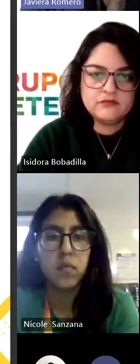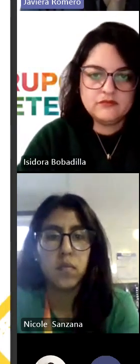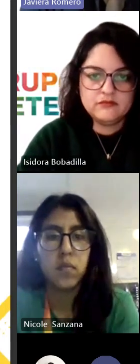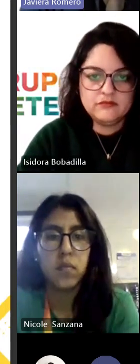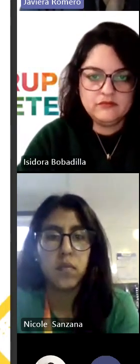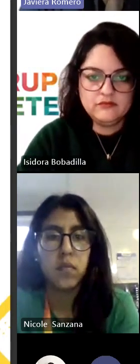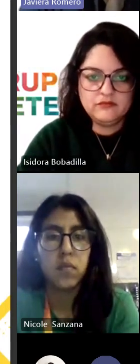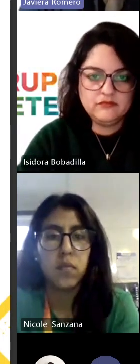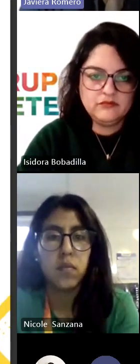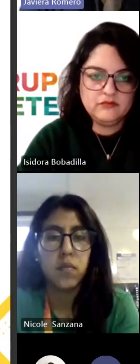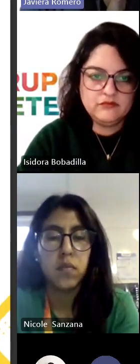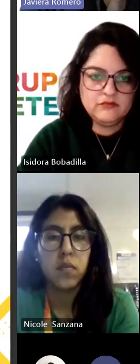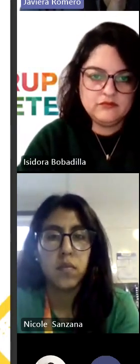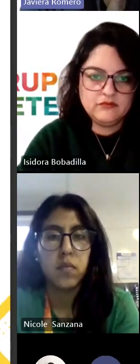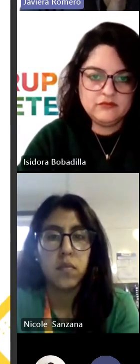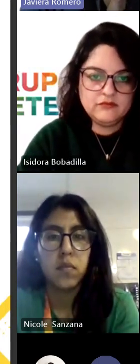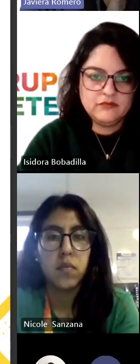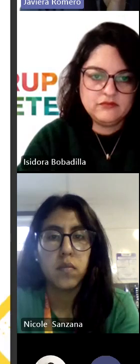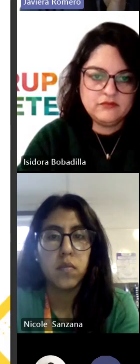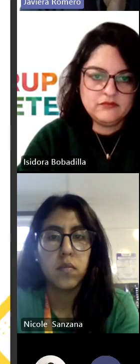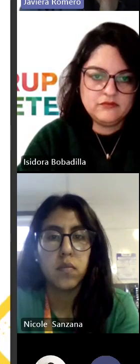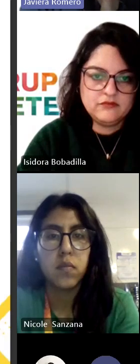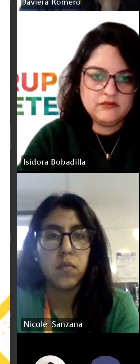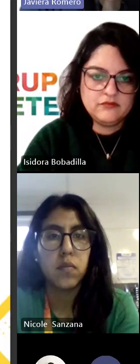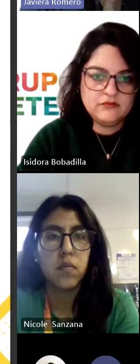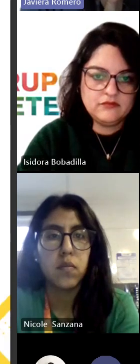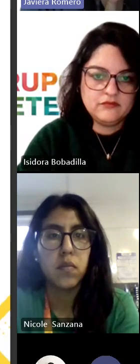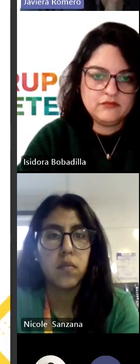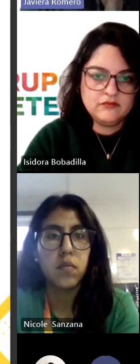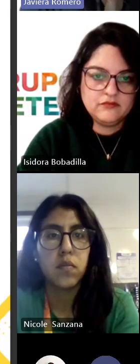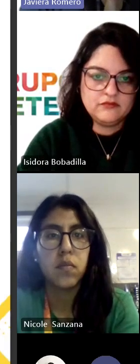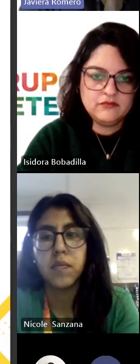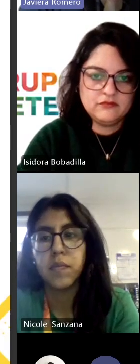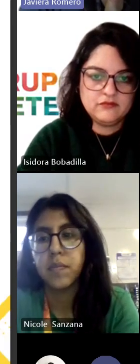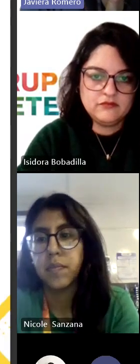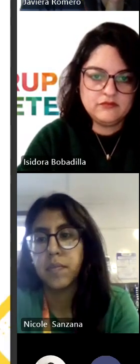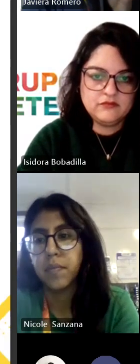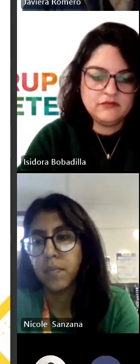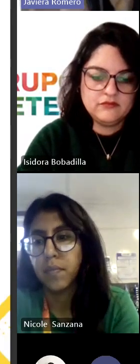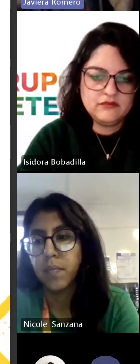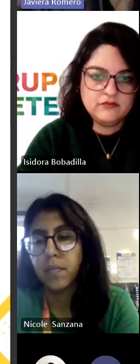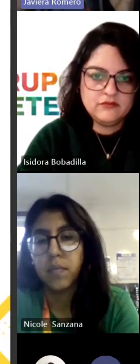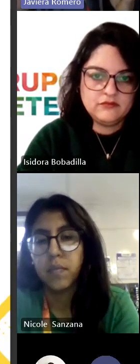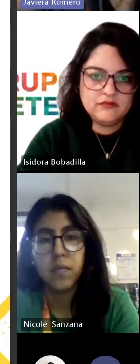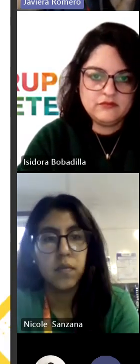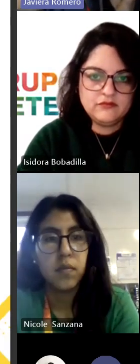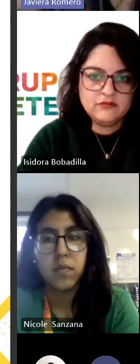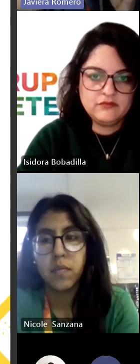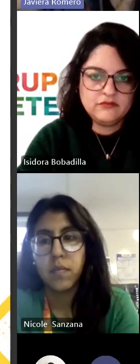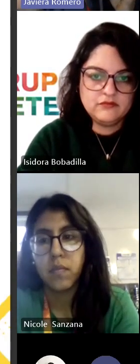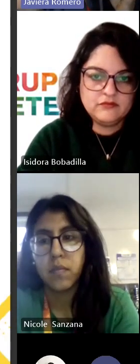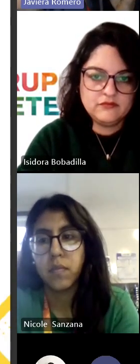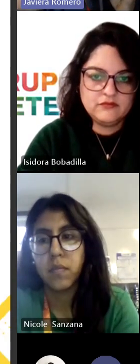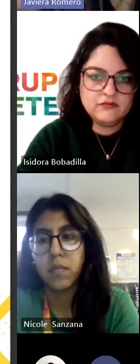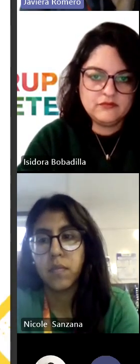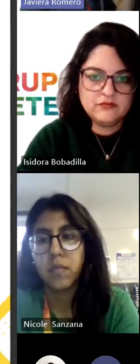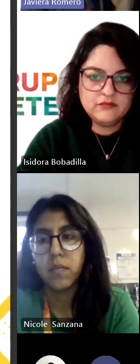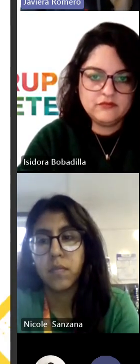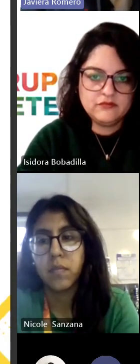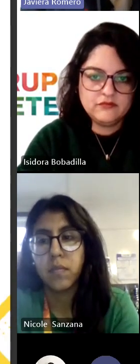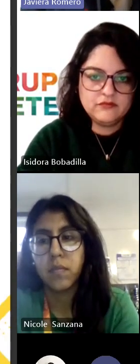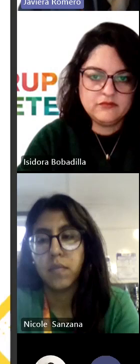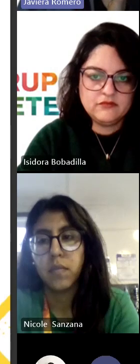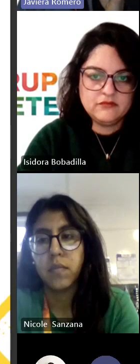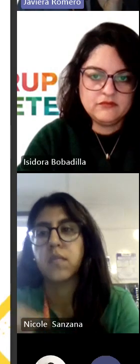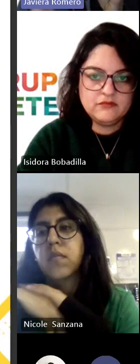haya algún nivel de participación. Bien. Vamos a ir a la última tanda de